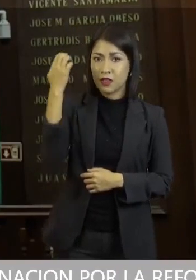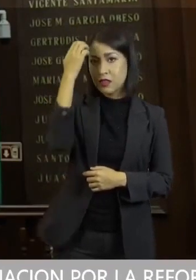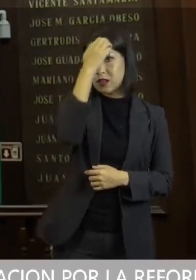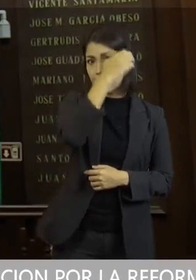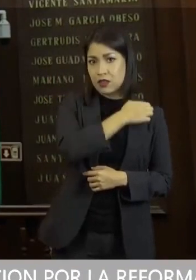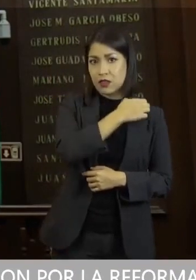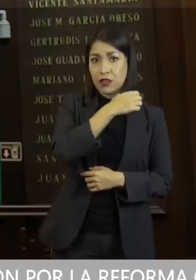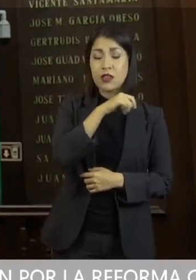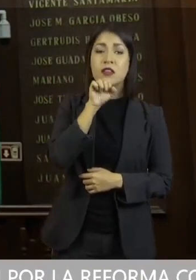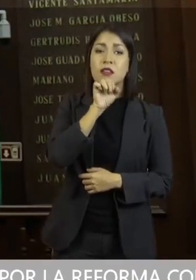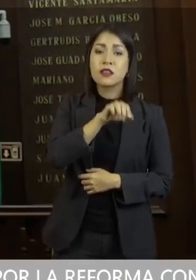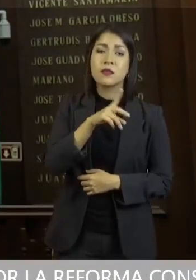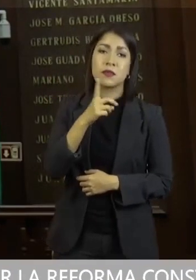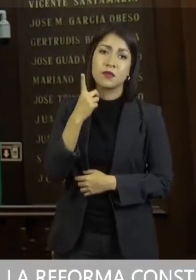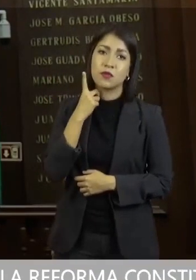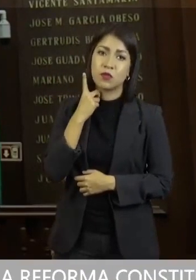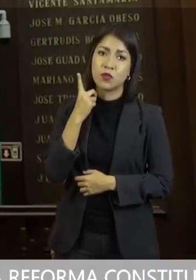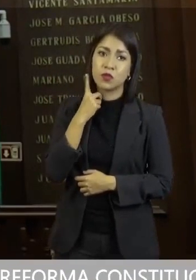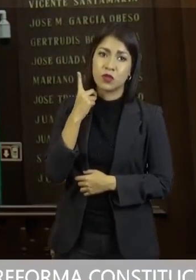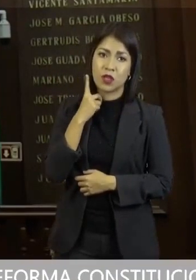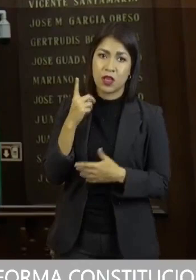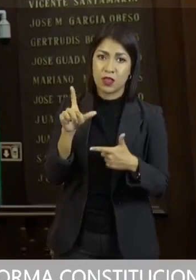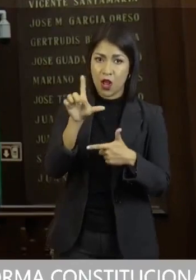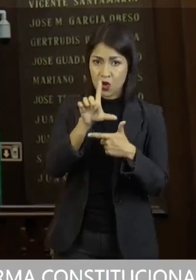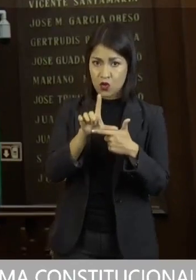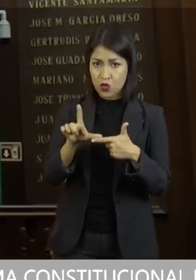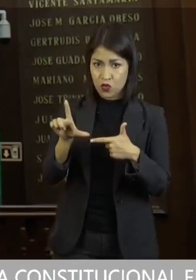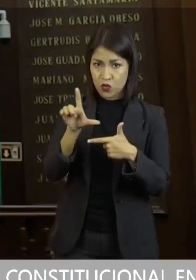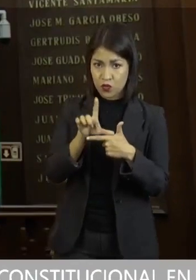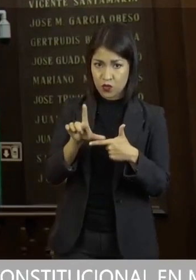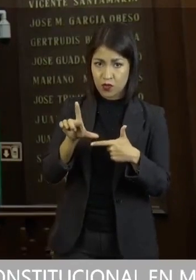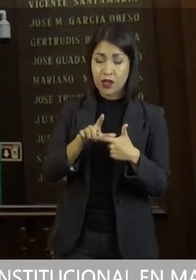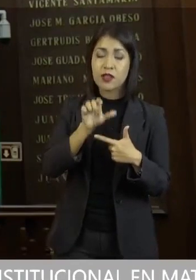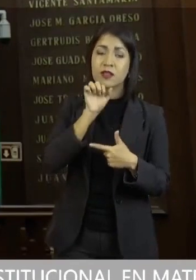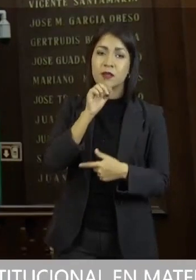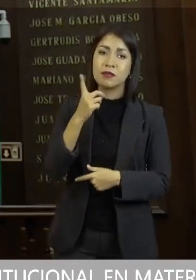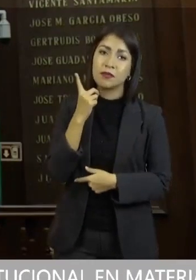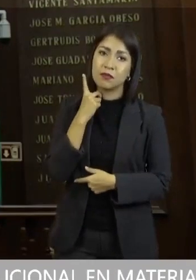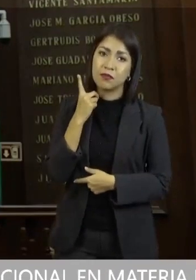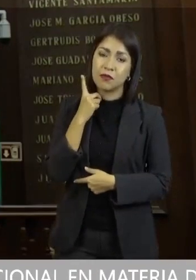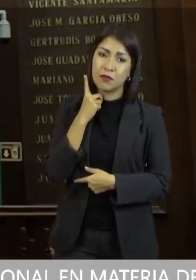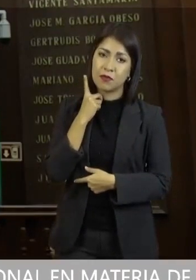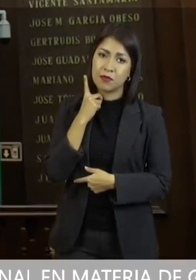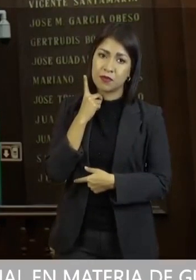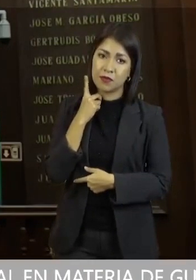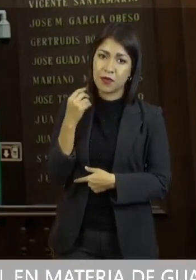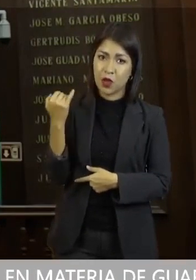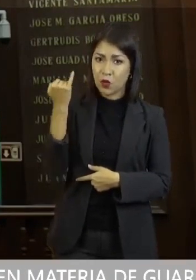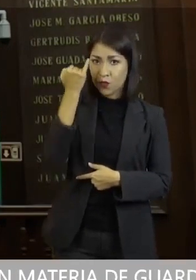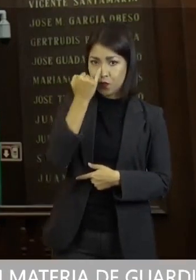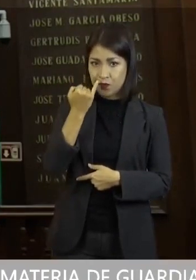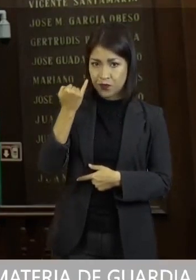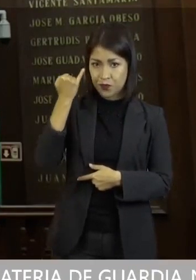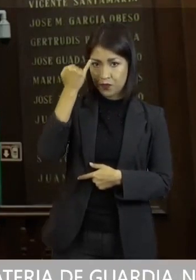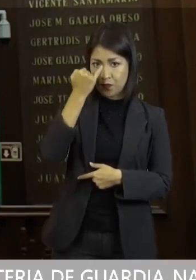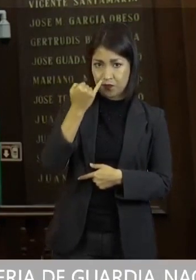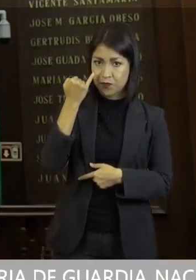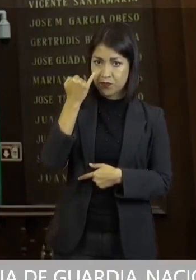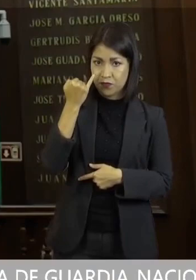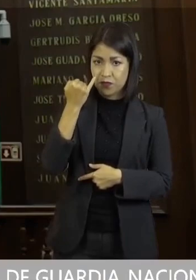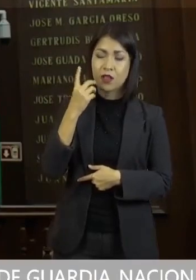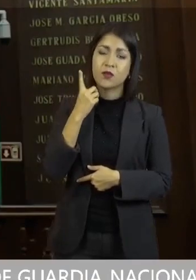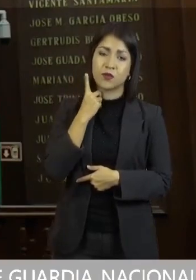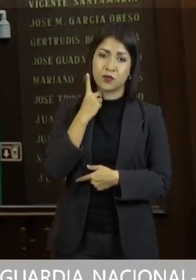Aguilar, a la diputada Luz María García García y a la diputada Julieta García Cepeda.